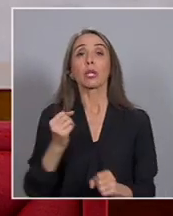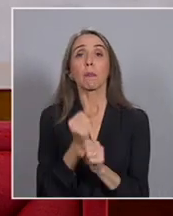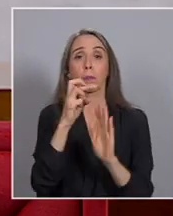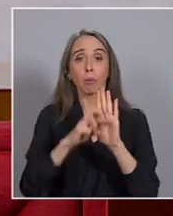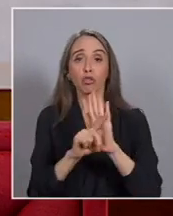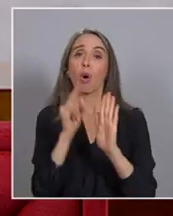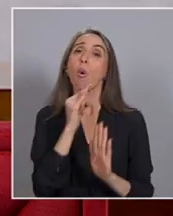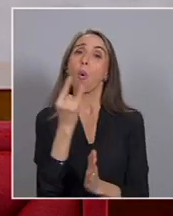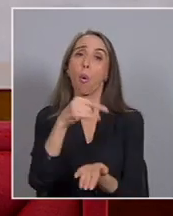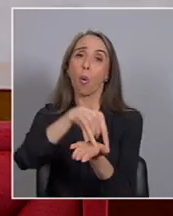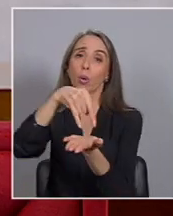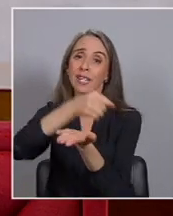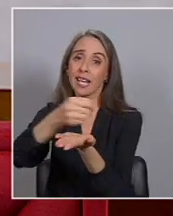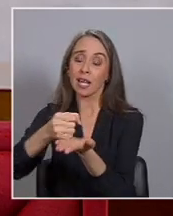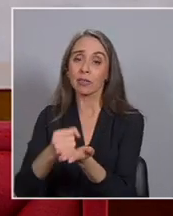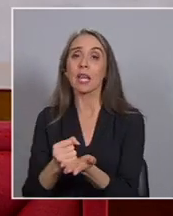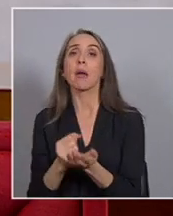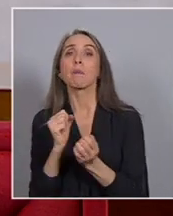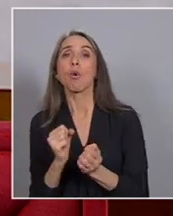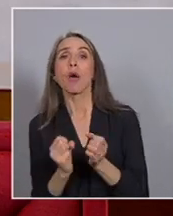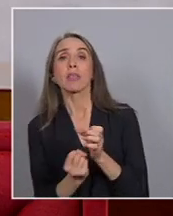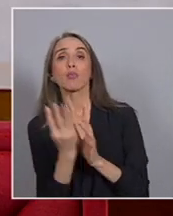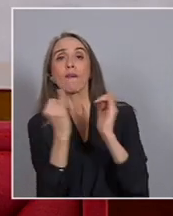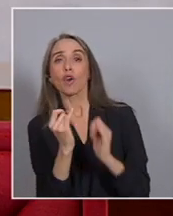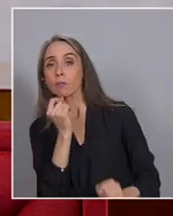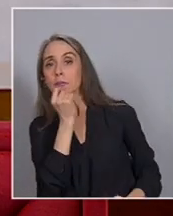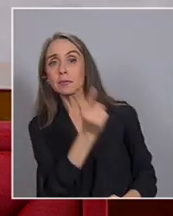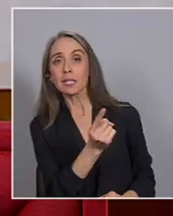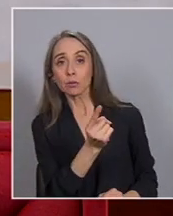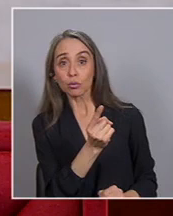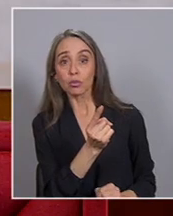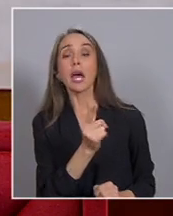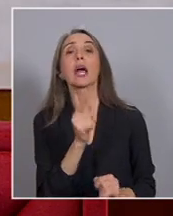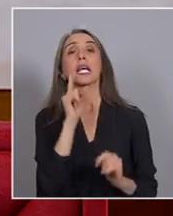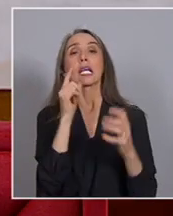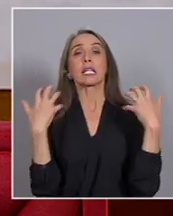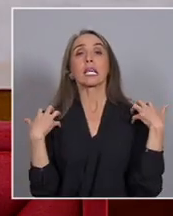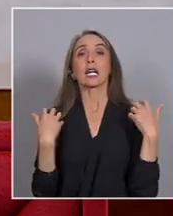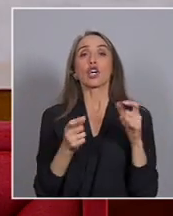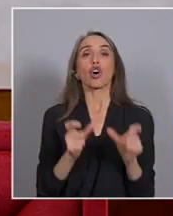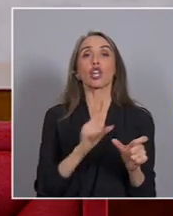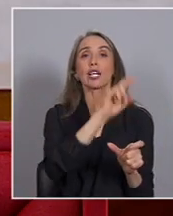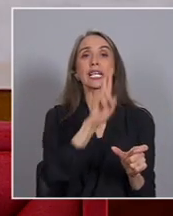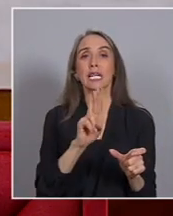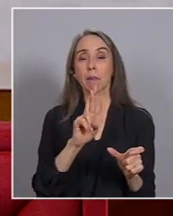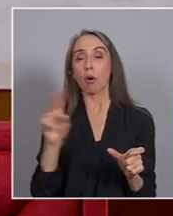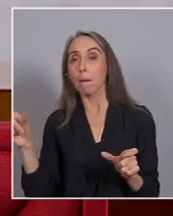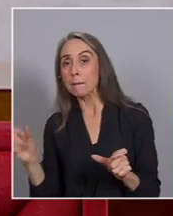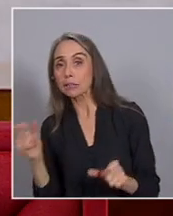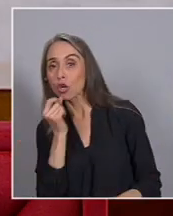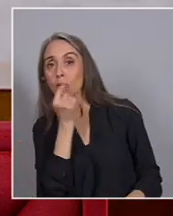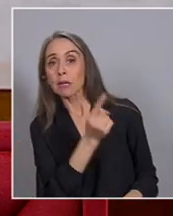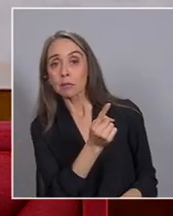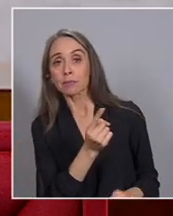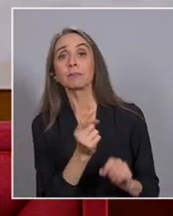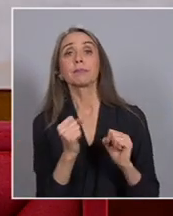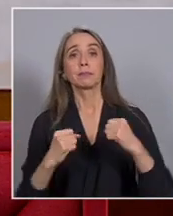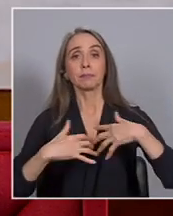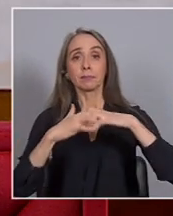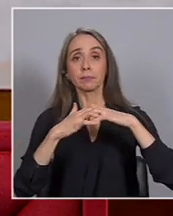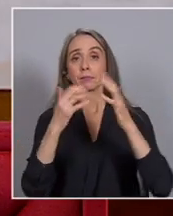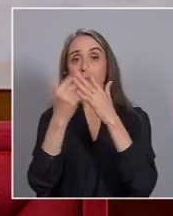proyectos para crear un nuevo canal de denuncias de corrupción en el Estado a cargo de la Contraloría y fortalecer los mecanismos